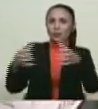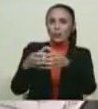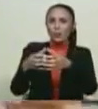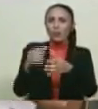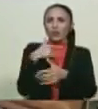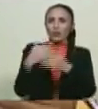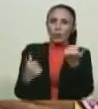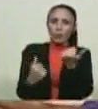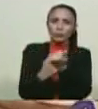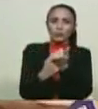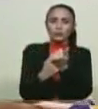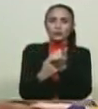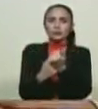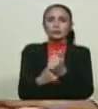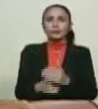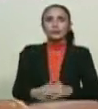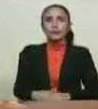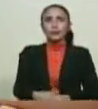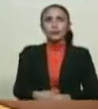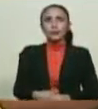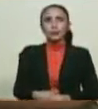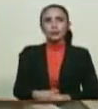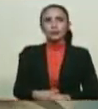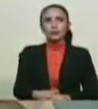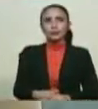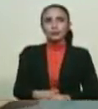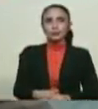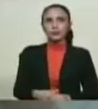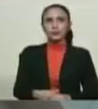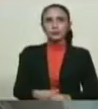acompañó. Muchísimas gracias, presidente.